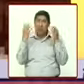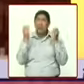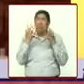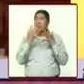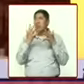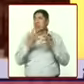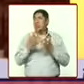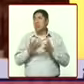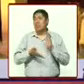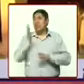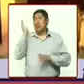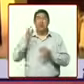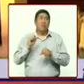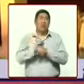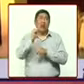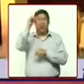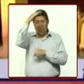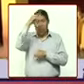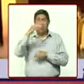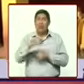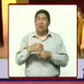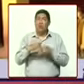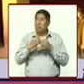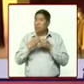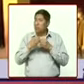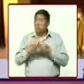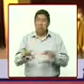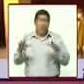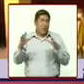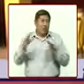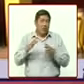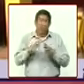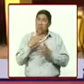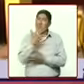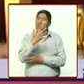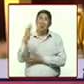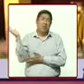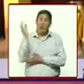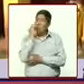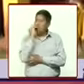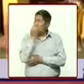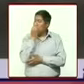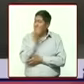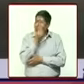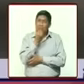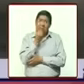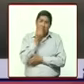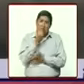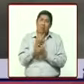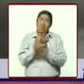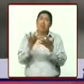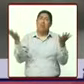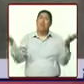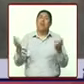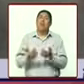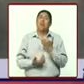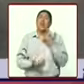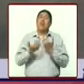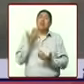no sé para dónde, para el monte, sino está perdiendo una parte de la Amazonía, nuestra flora y nuestra fauna.